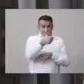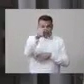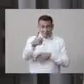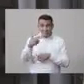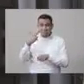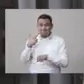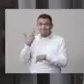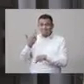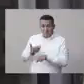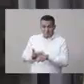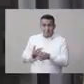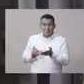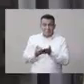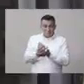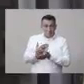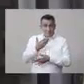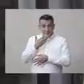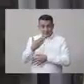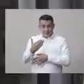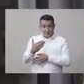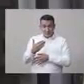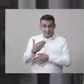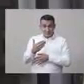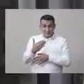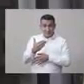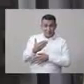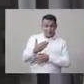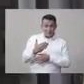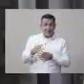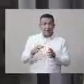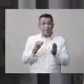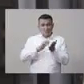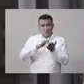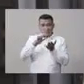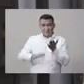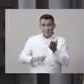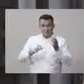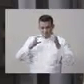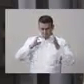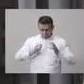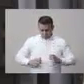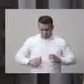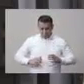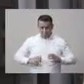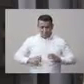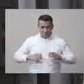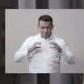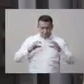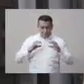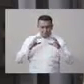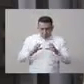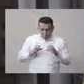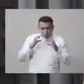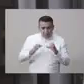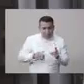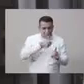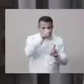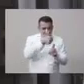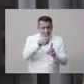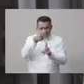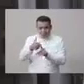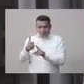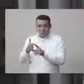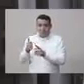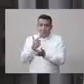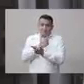obligación de elegir correctamente lo que nos conviene, lo que protege nuestra salud y la seguridad nuestra familia. No nos